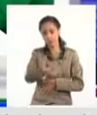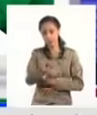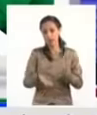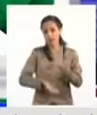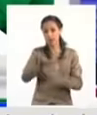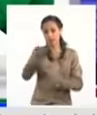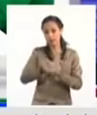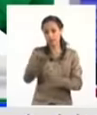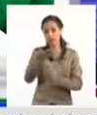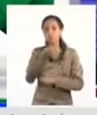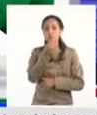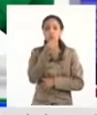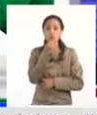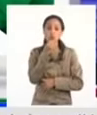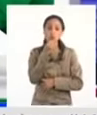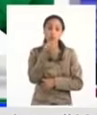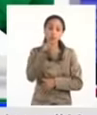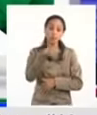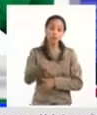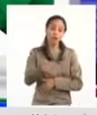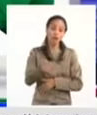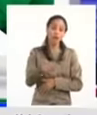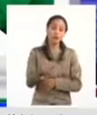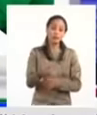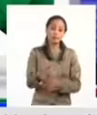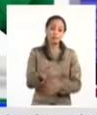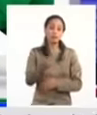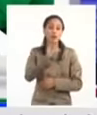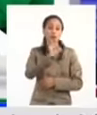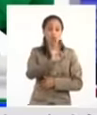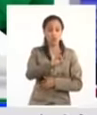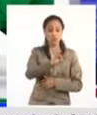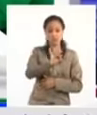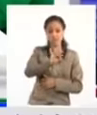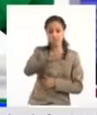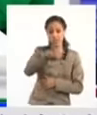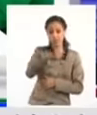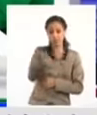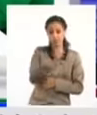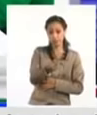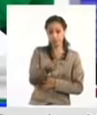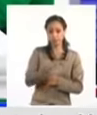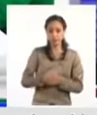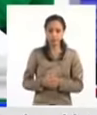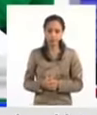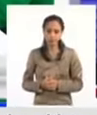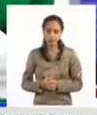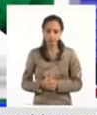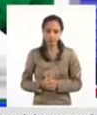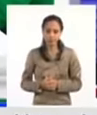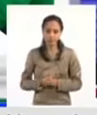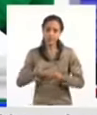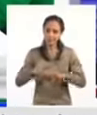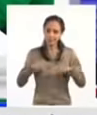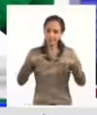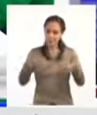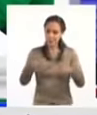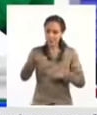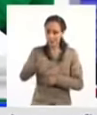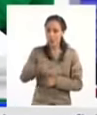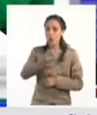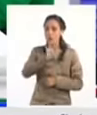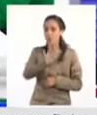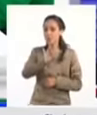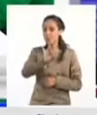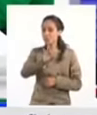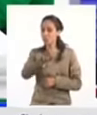estamos hablando de 87, de 200.000, estamos hablando de que el